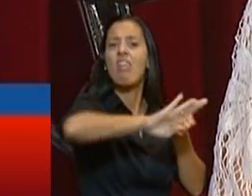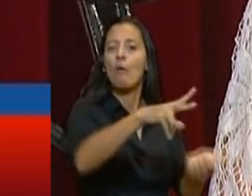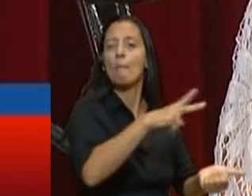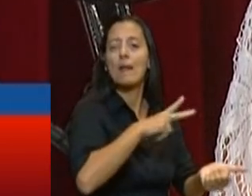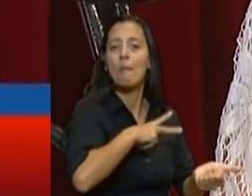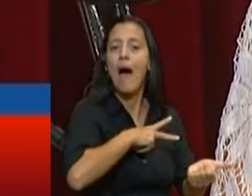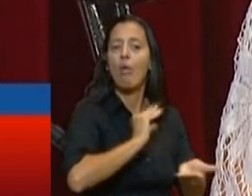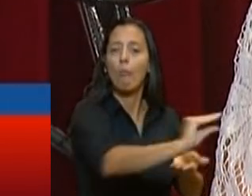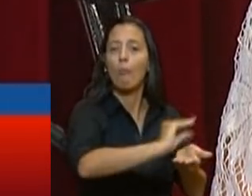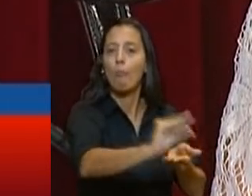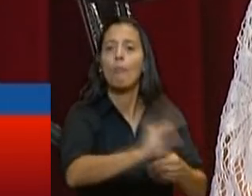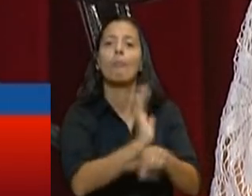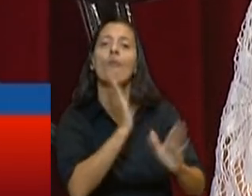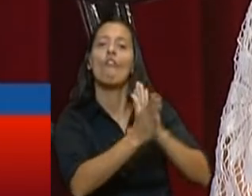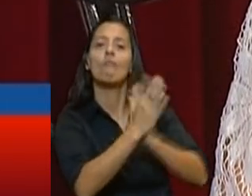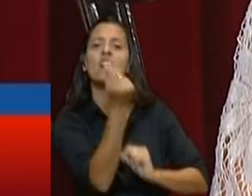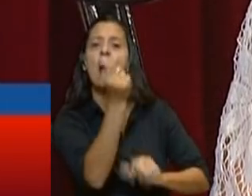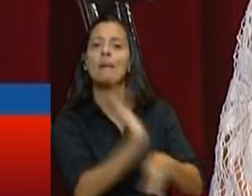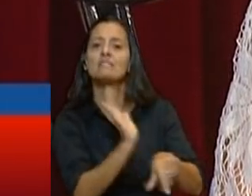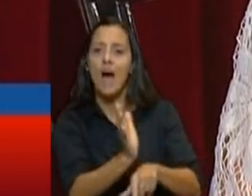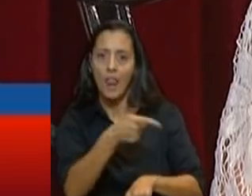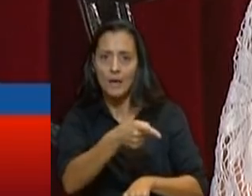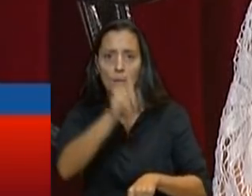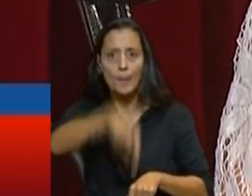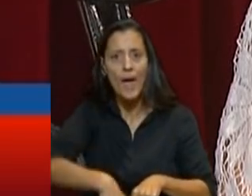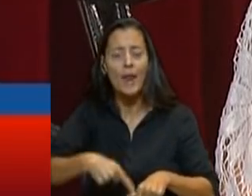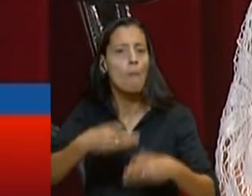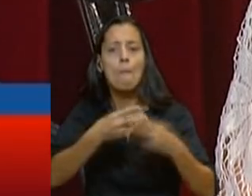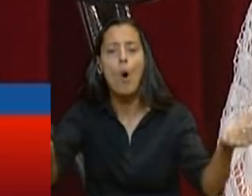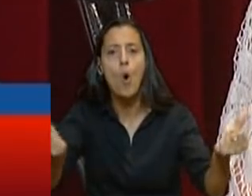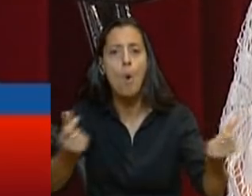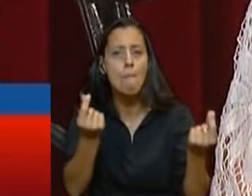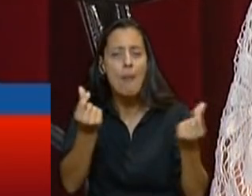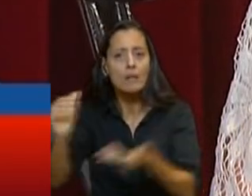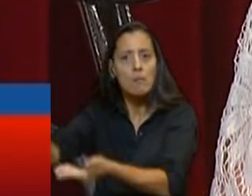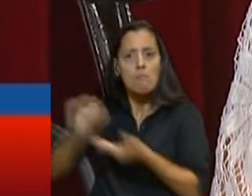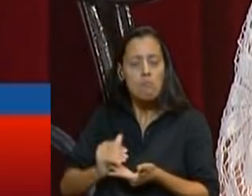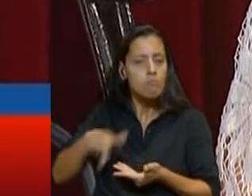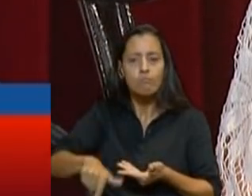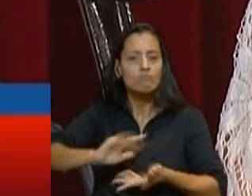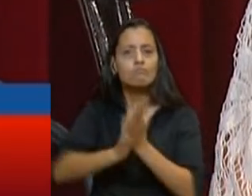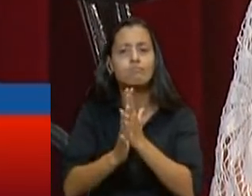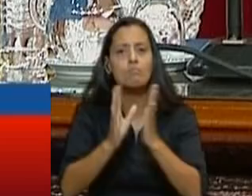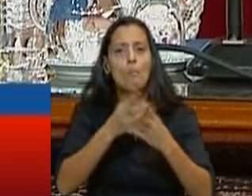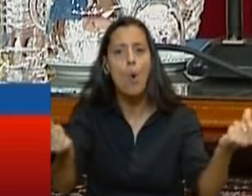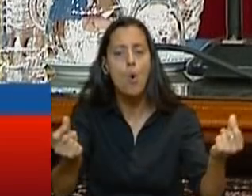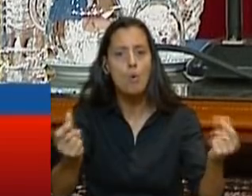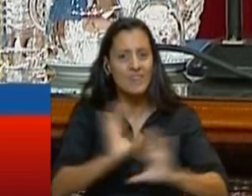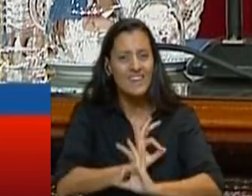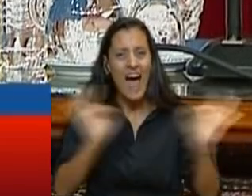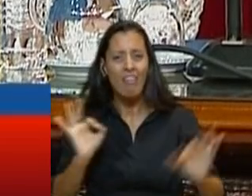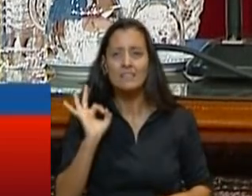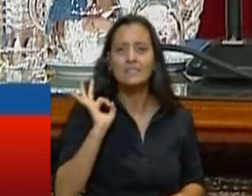insostenible y financiar la fuga de capitales. No quedó nada del dinero recibido. Ni un